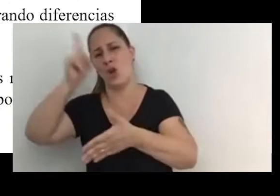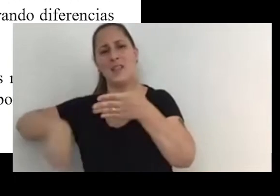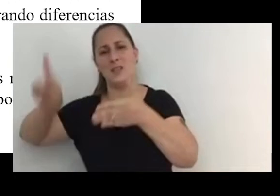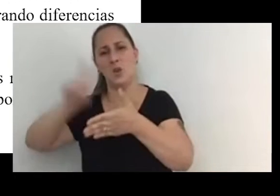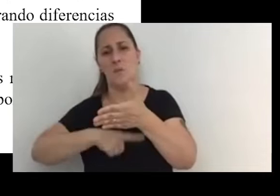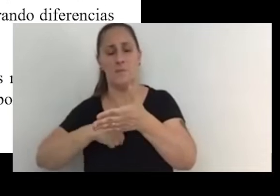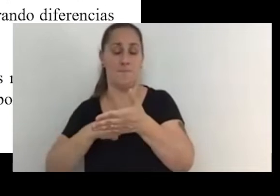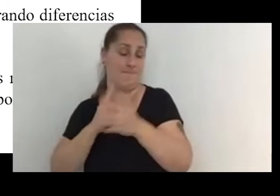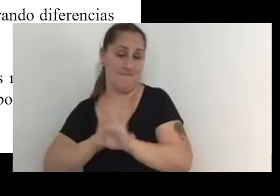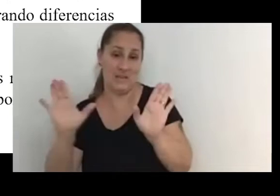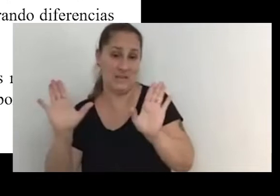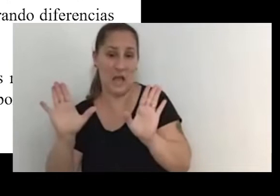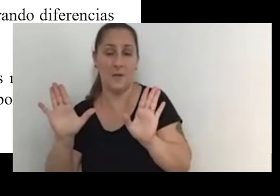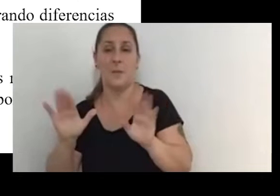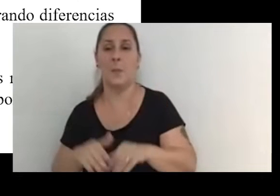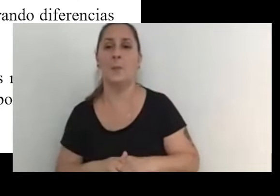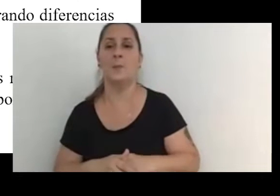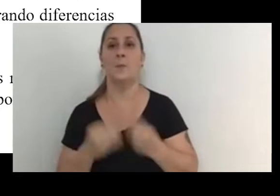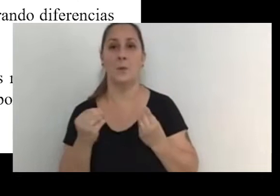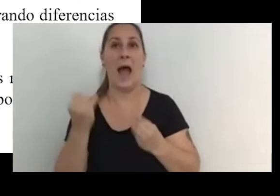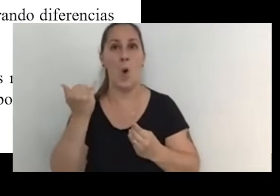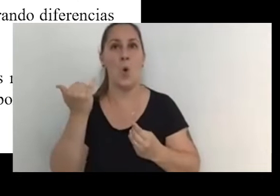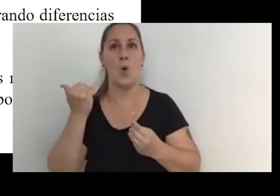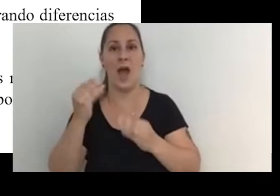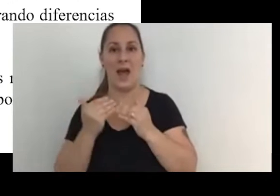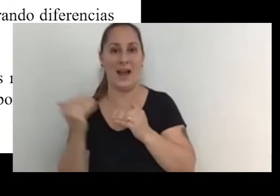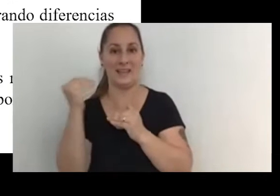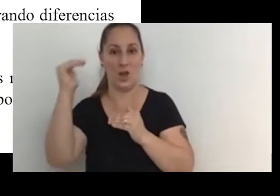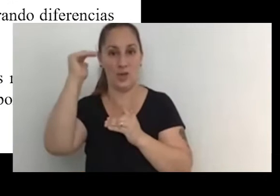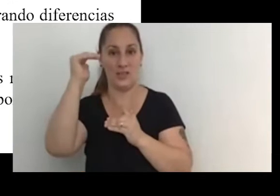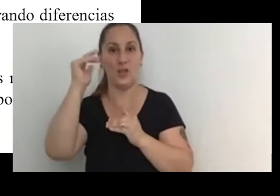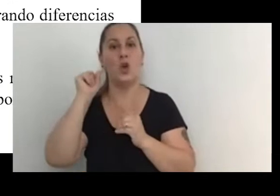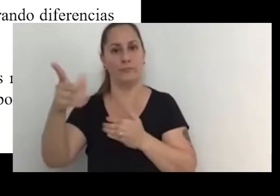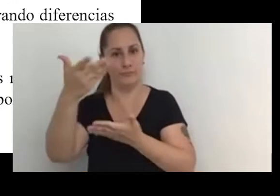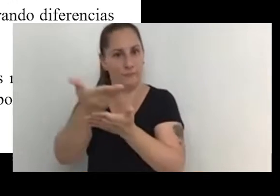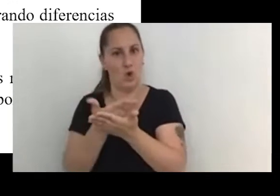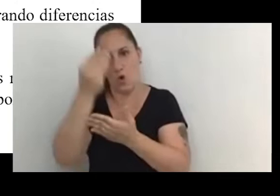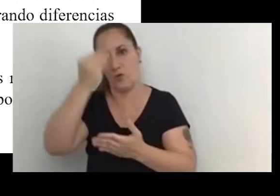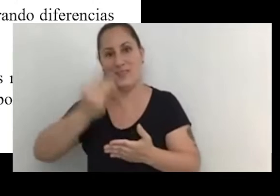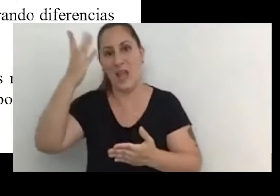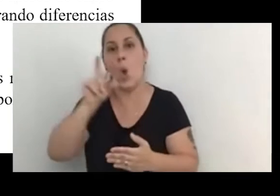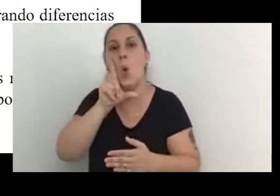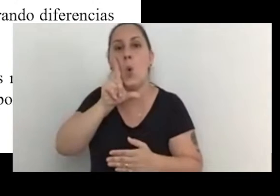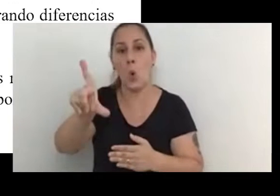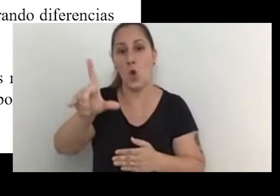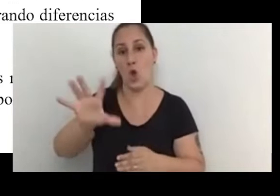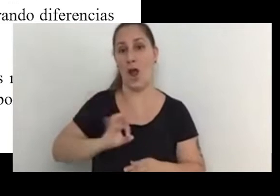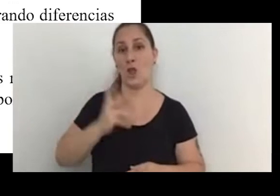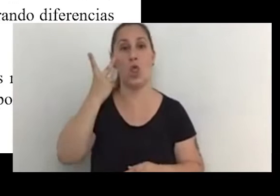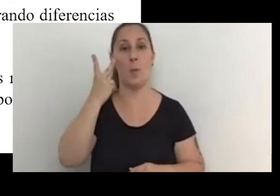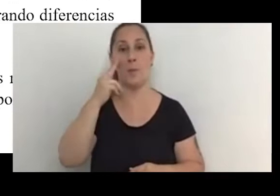reimputación, ya que como hubo una recategorización de oficio a julio del año